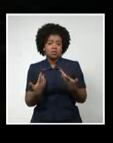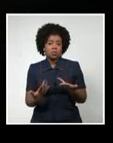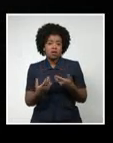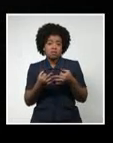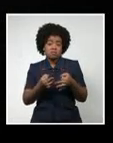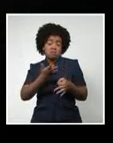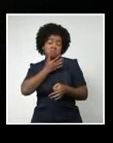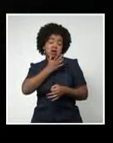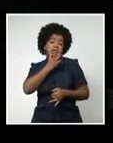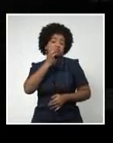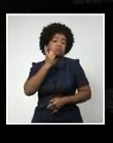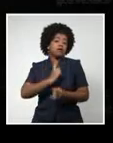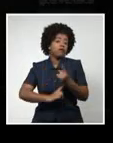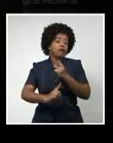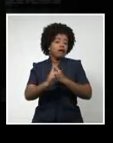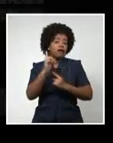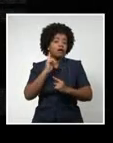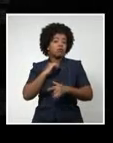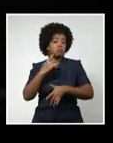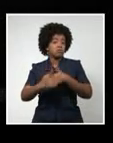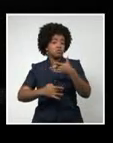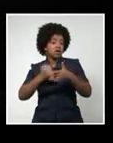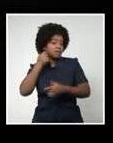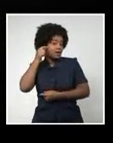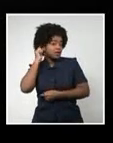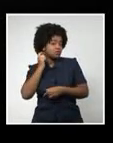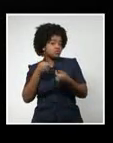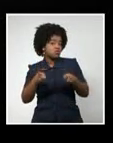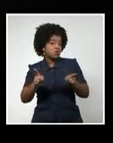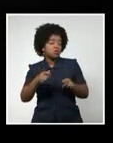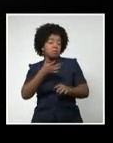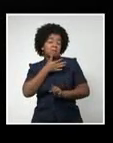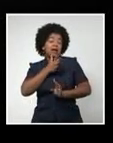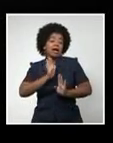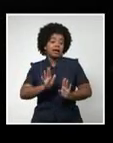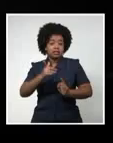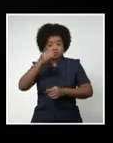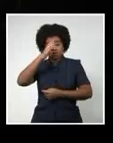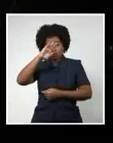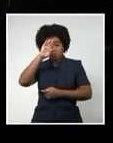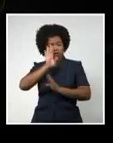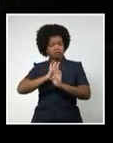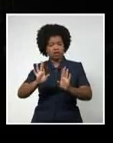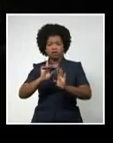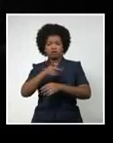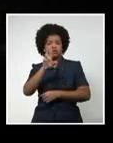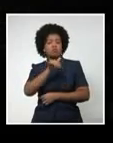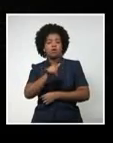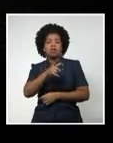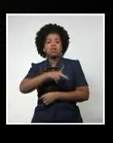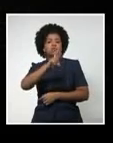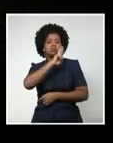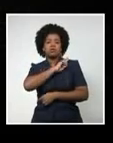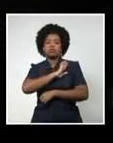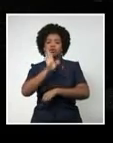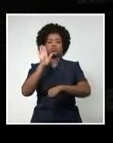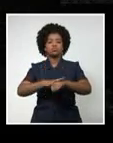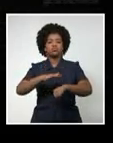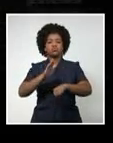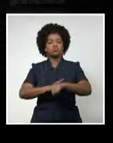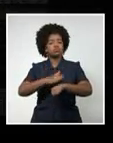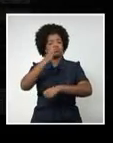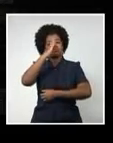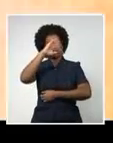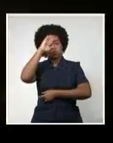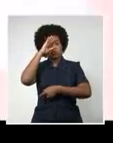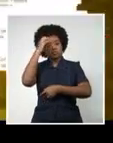hecho hubiera ocurrido supuestamente en Cuba para responsabilizar y culpar de ello